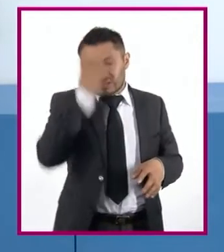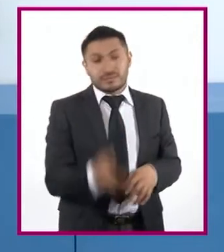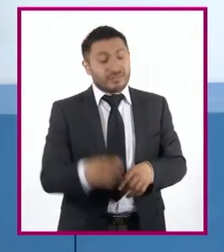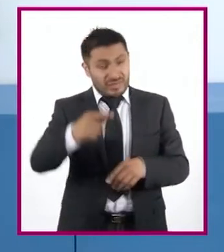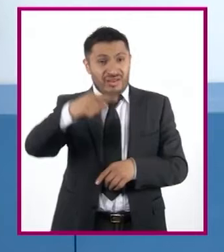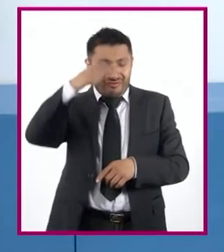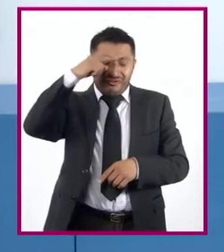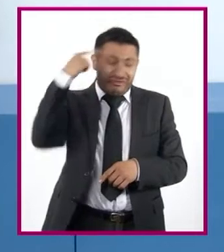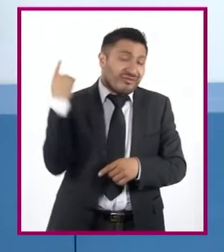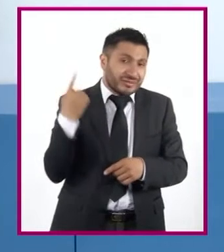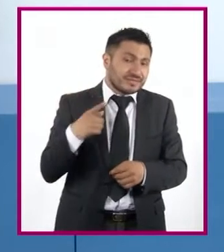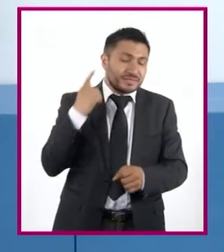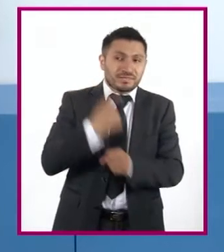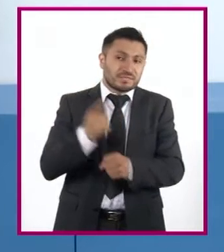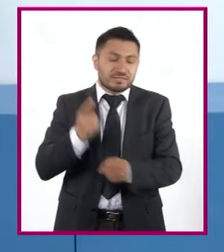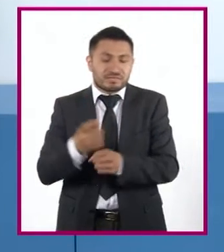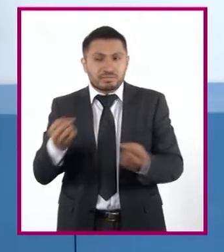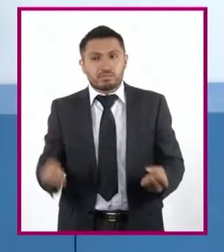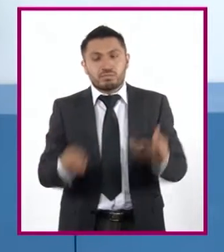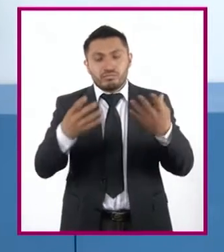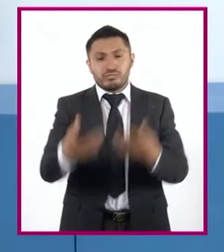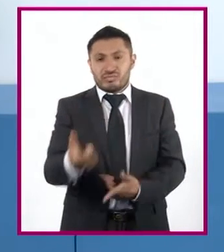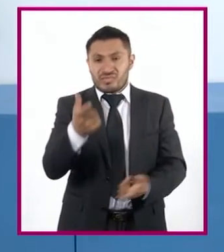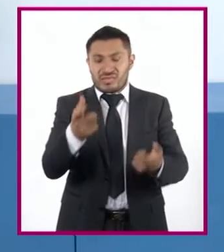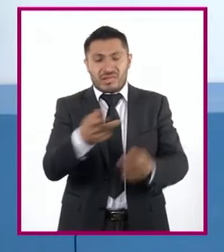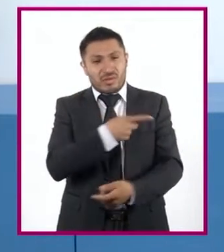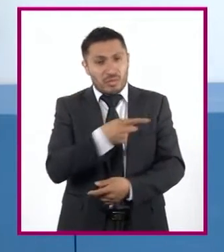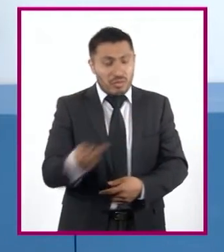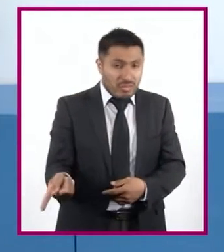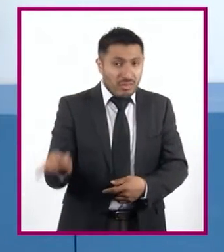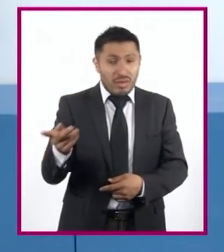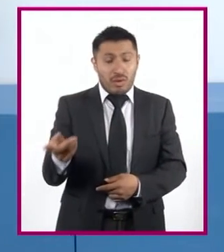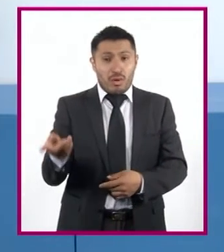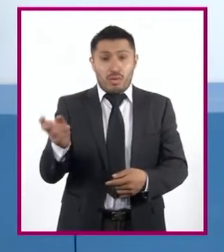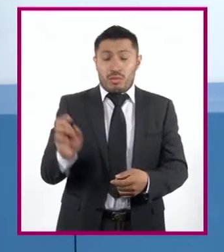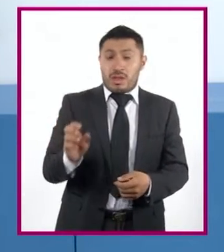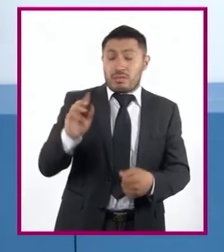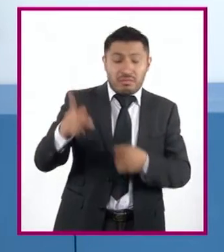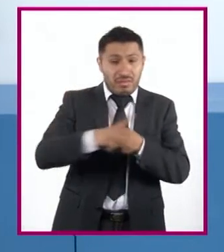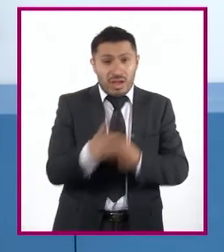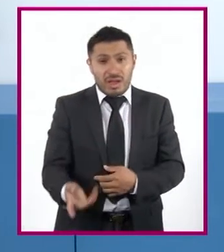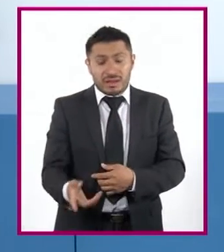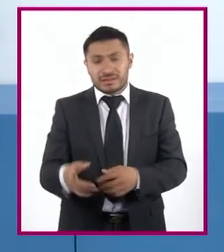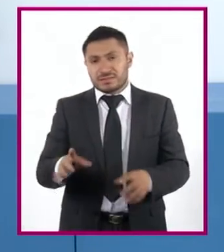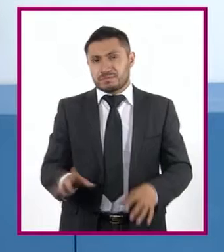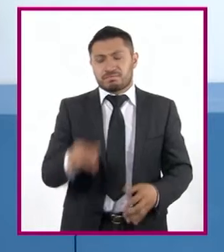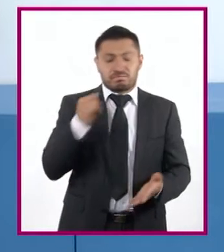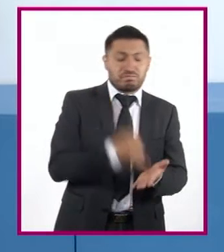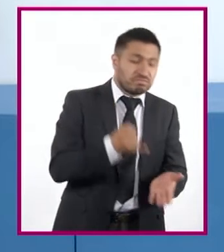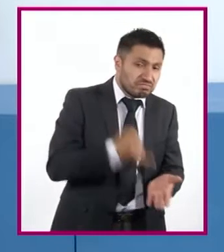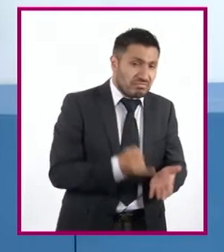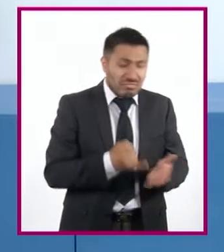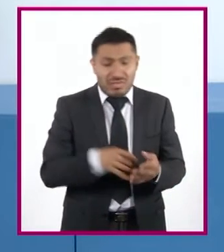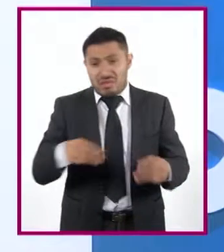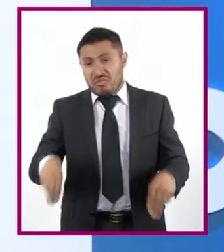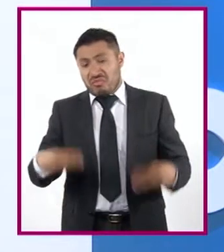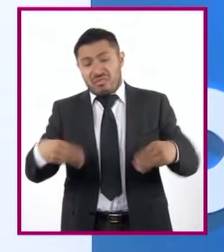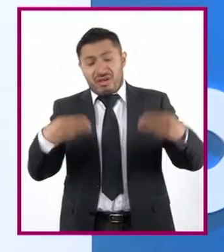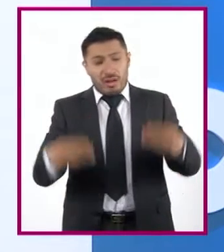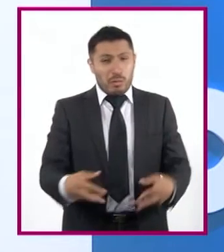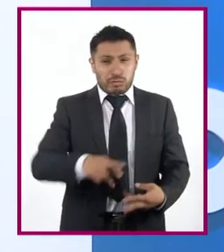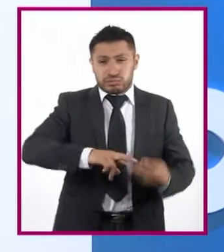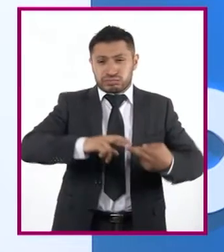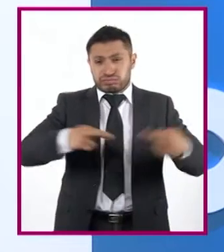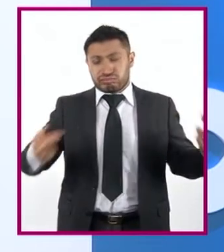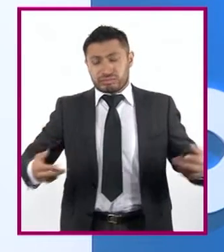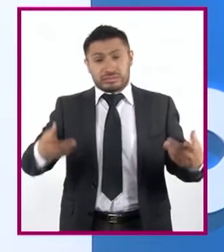del país, el valor de las colectas, los impuestos, las mercaderías y todos los recursos del Estado.